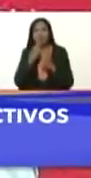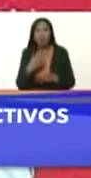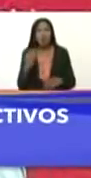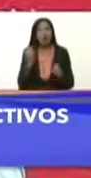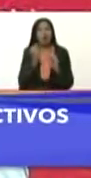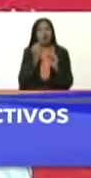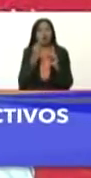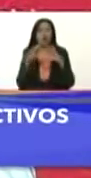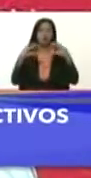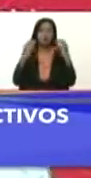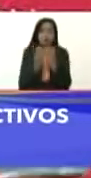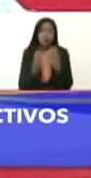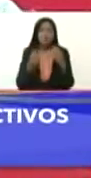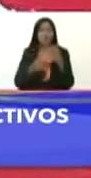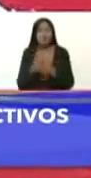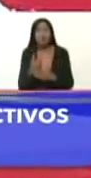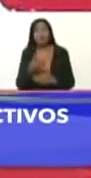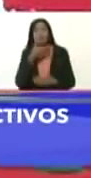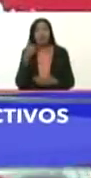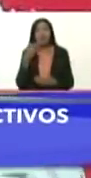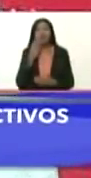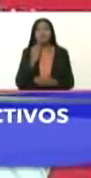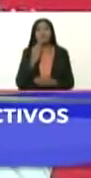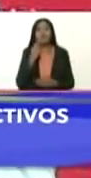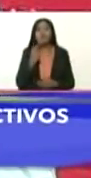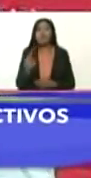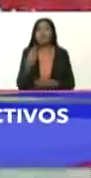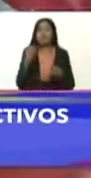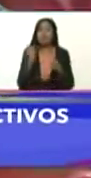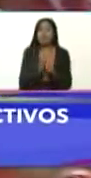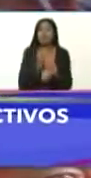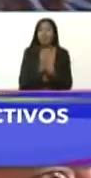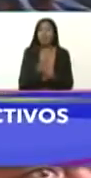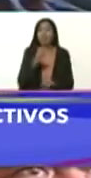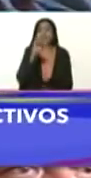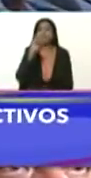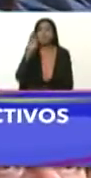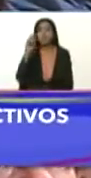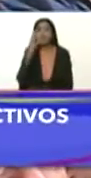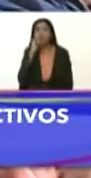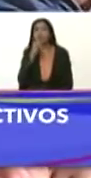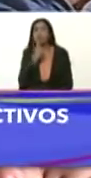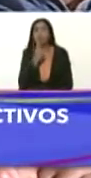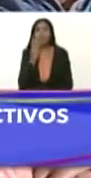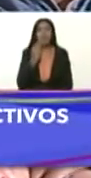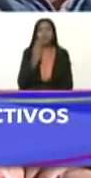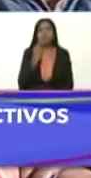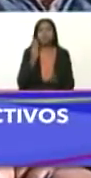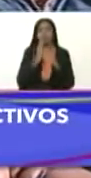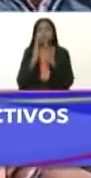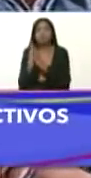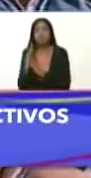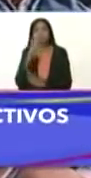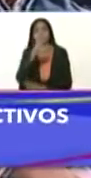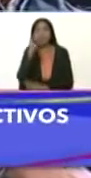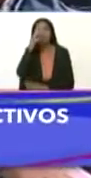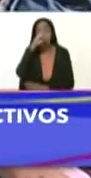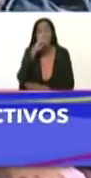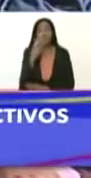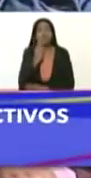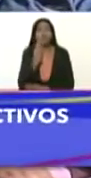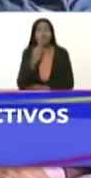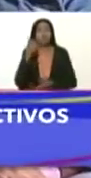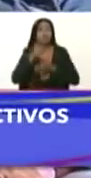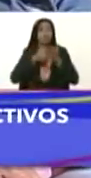base, una gran experiencia, porque no me van a decir los trabajadores de Sidor que no tienen experiencia organizativa. 50 años de experiencia de